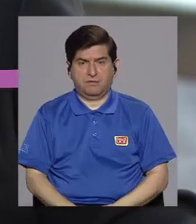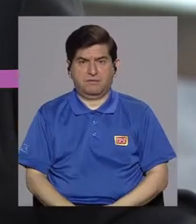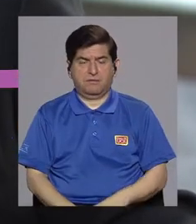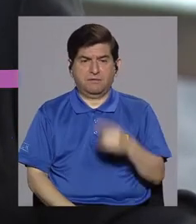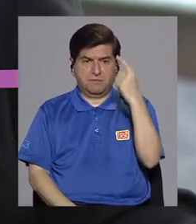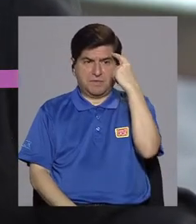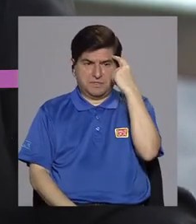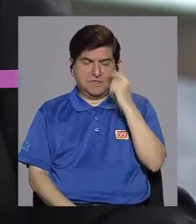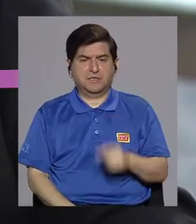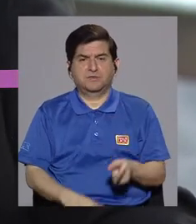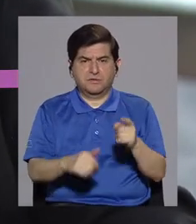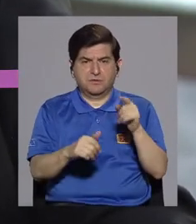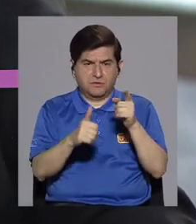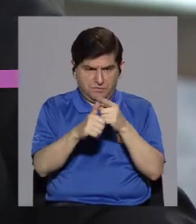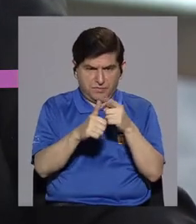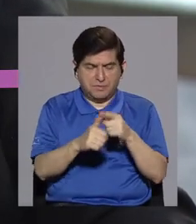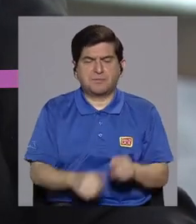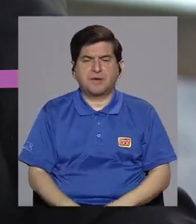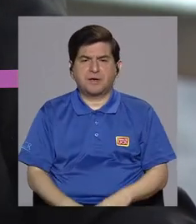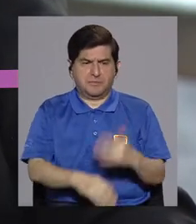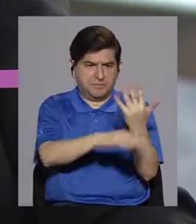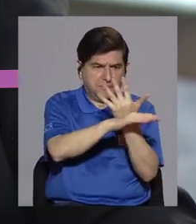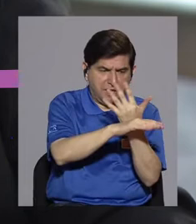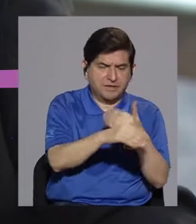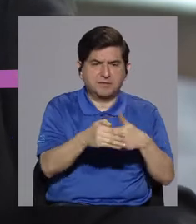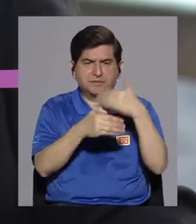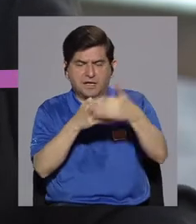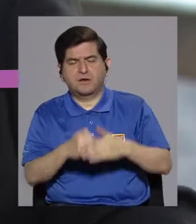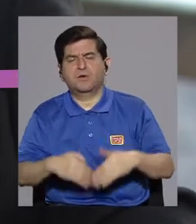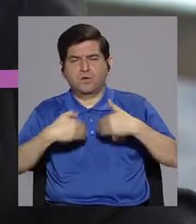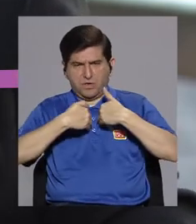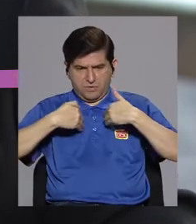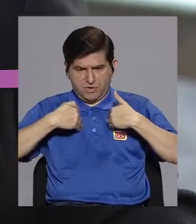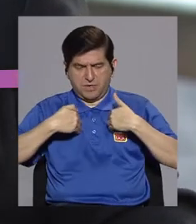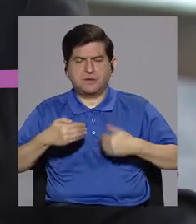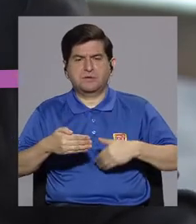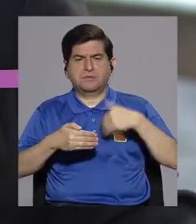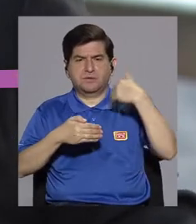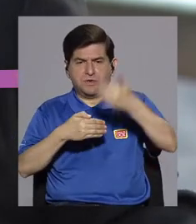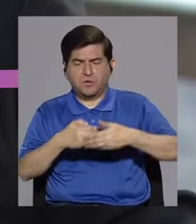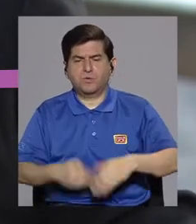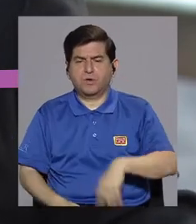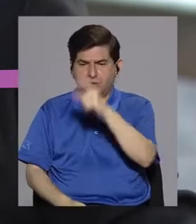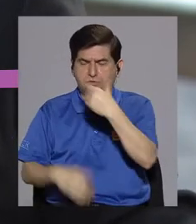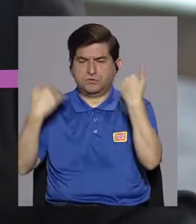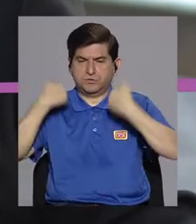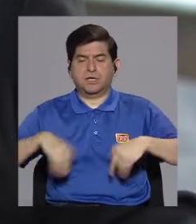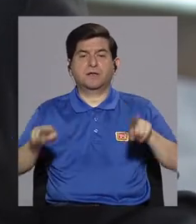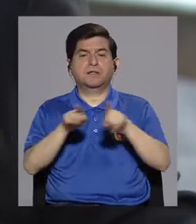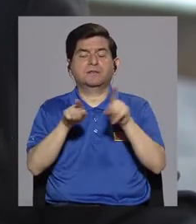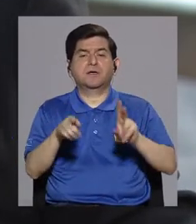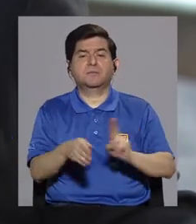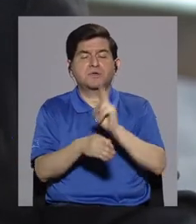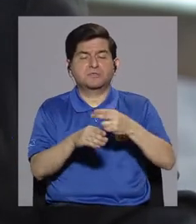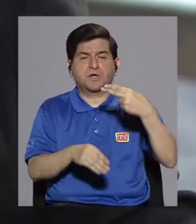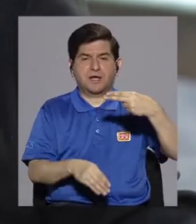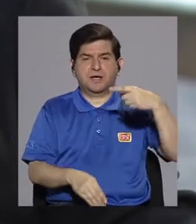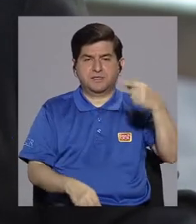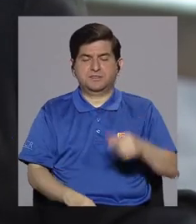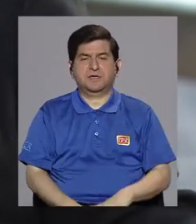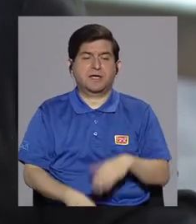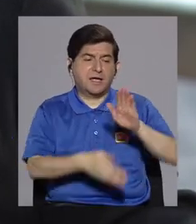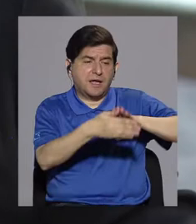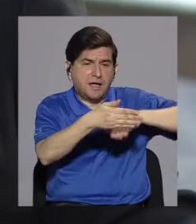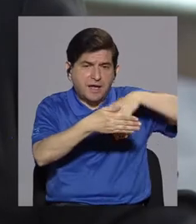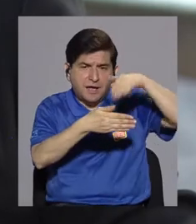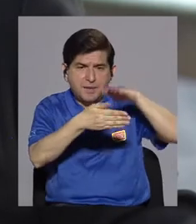decir, animal y luego el ser humano. Uh-huh. Eso es una vía importante, claro. Pero el mercurio también se usa en la industria